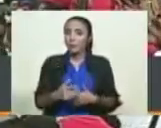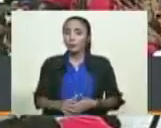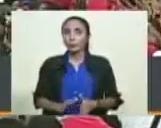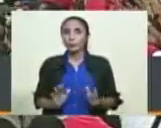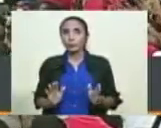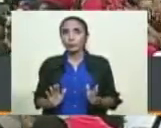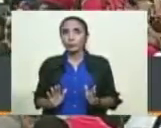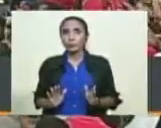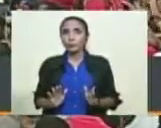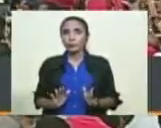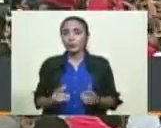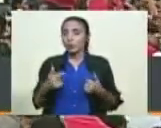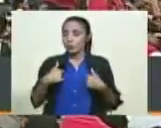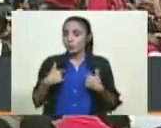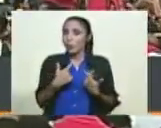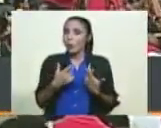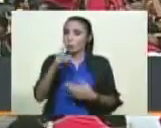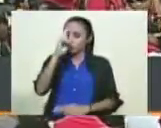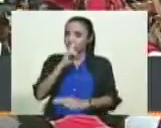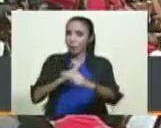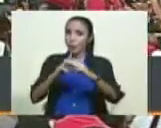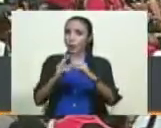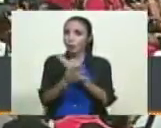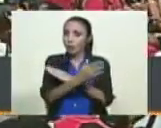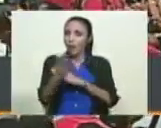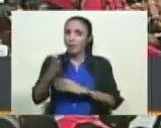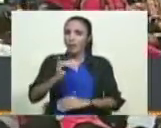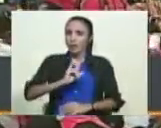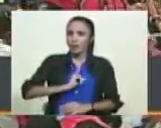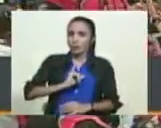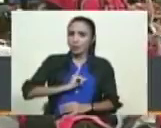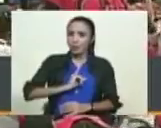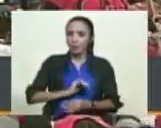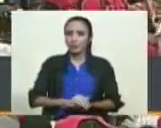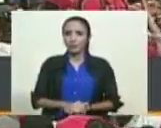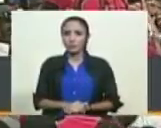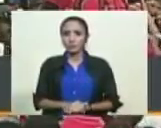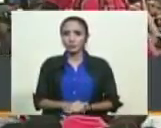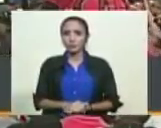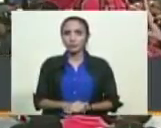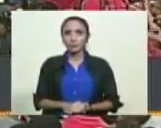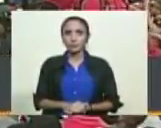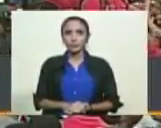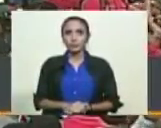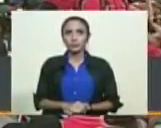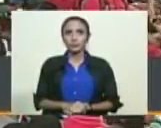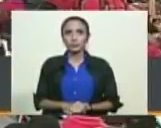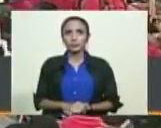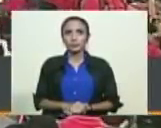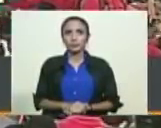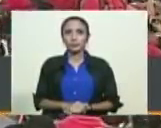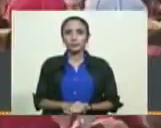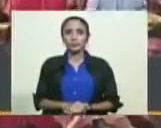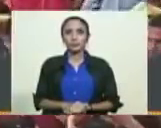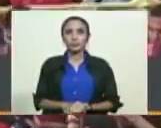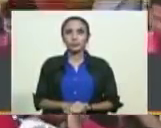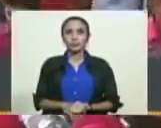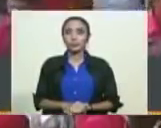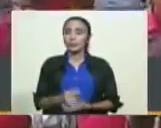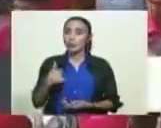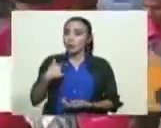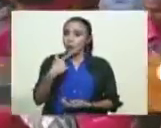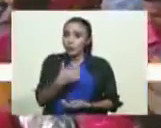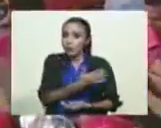les digo hoy con mi dignidad, con la experiencia que he acumulado, les digo como